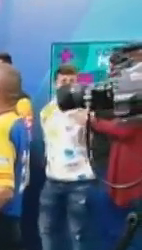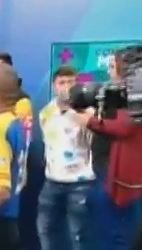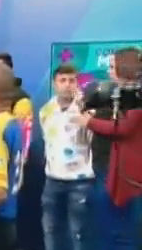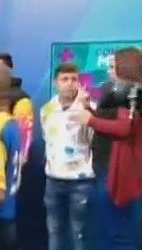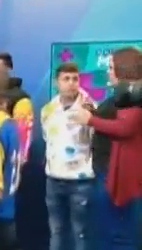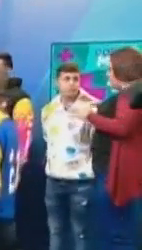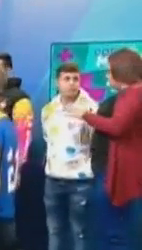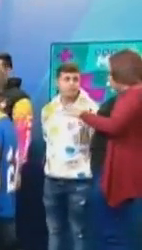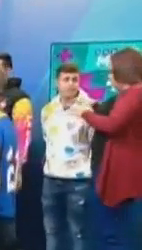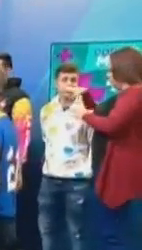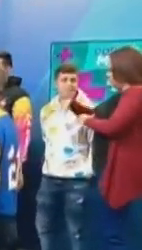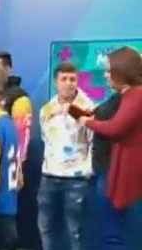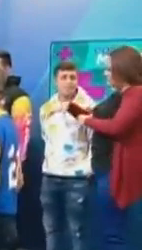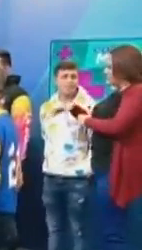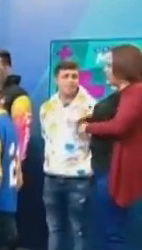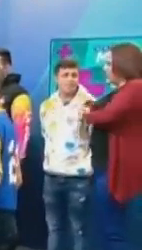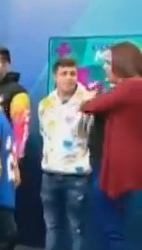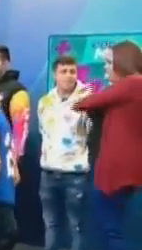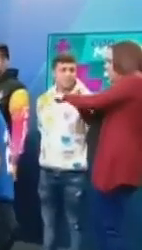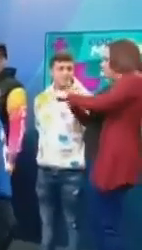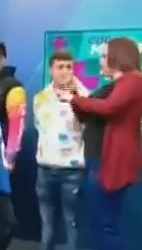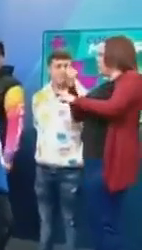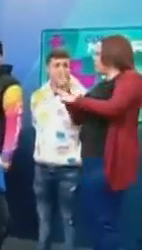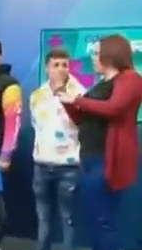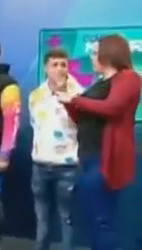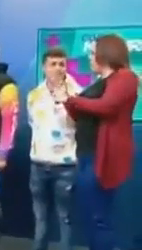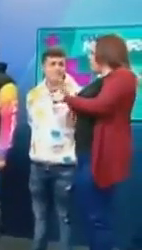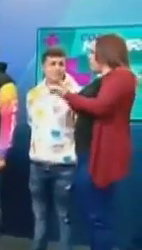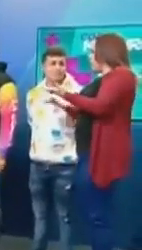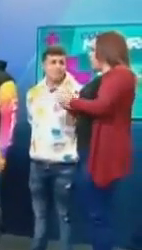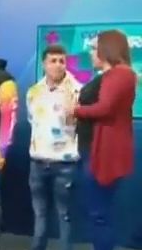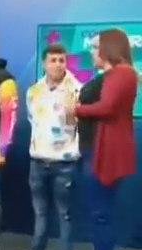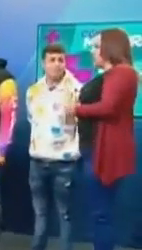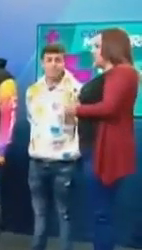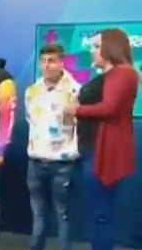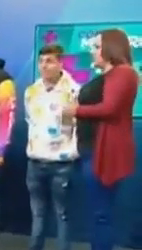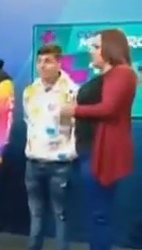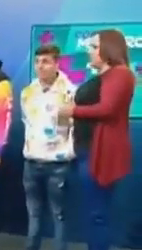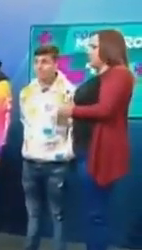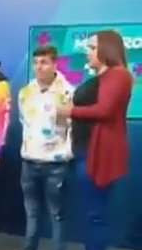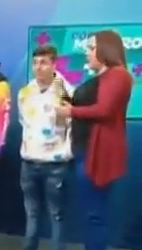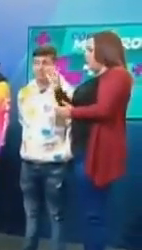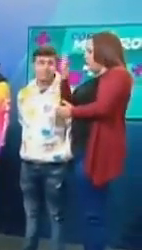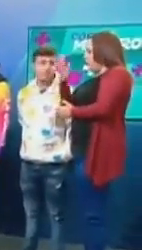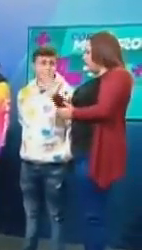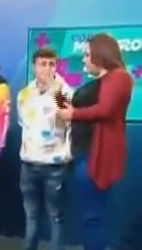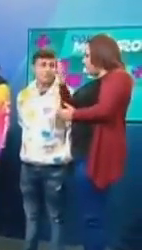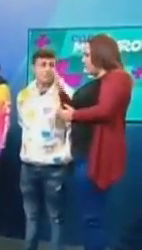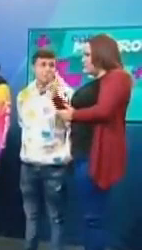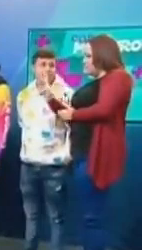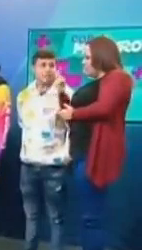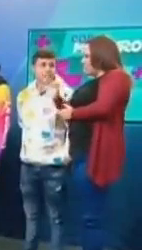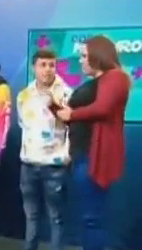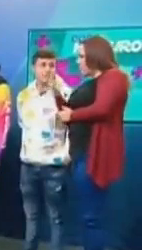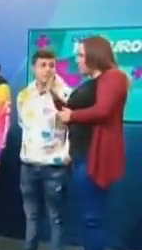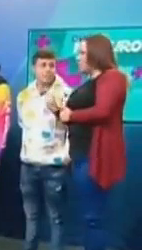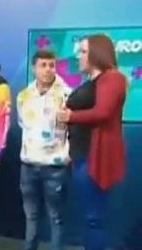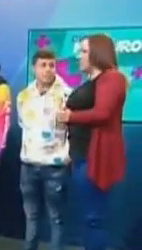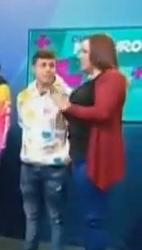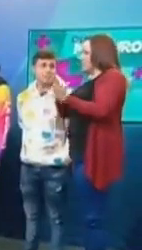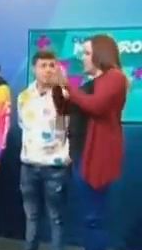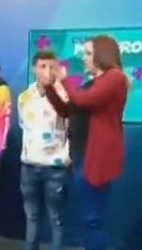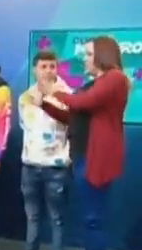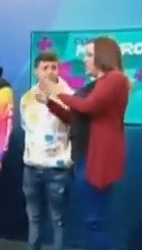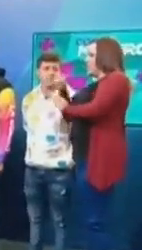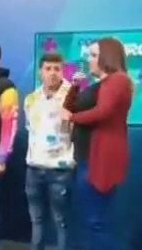Segunda base. ¿Y bateas qué? Primero. Segundo, tercero. Cuarto y quinto, segundo, tercero.